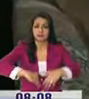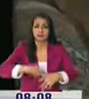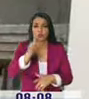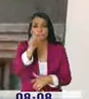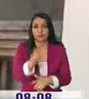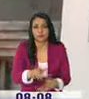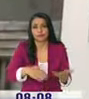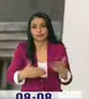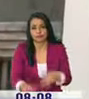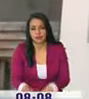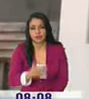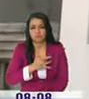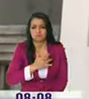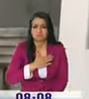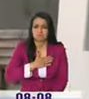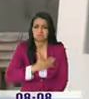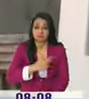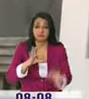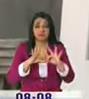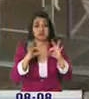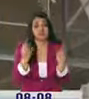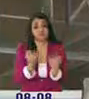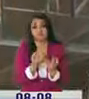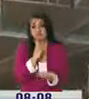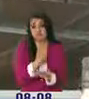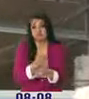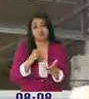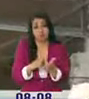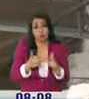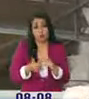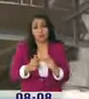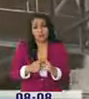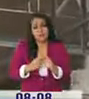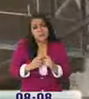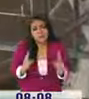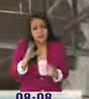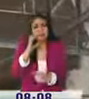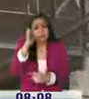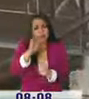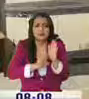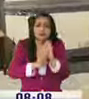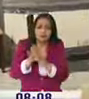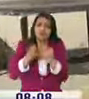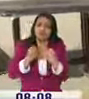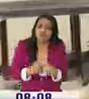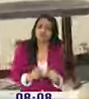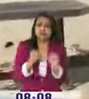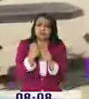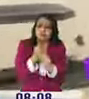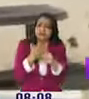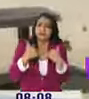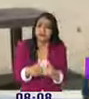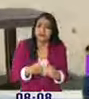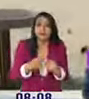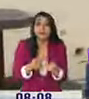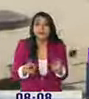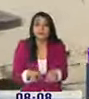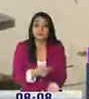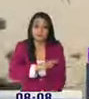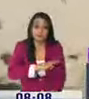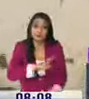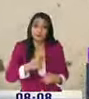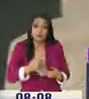falleció. La familia afectada, pese a las dificultades, aún mantiene la esperanza de salir adelante, y más aún con la ayuda que el municipio de